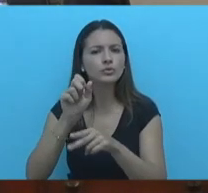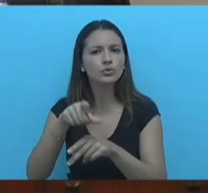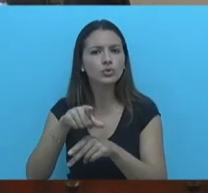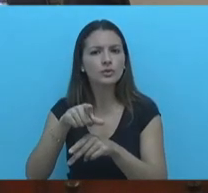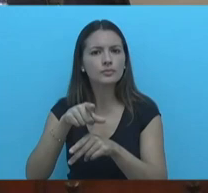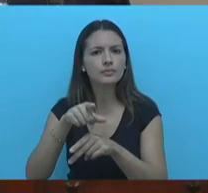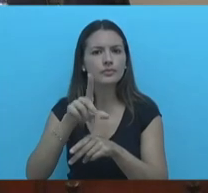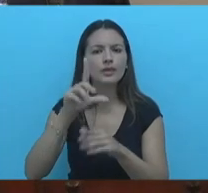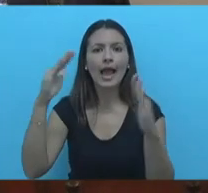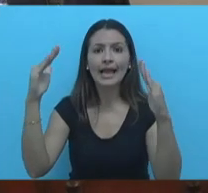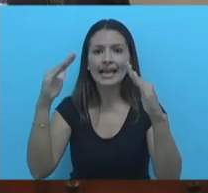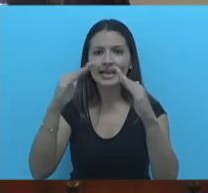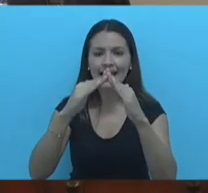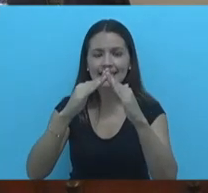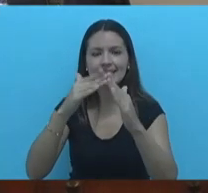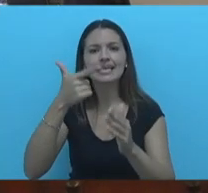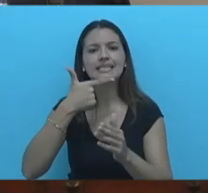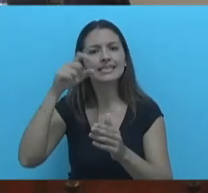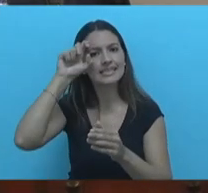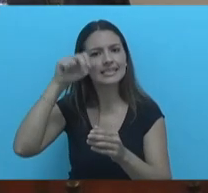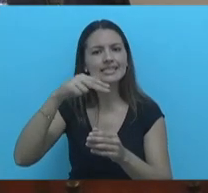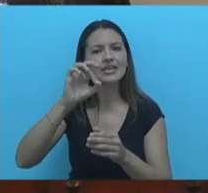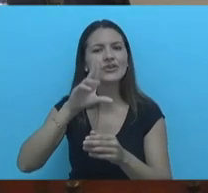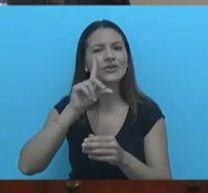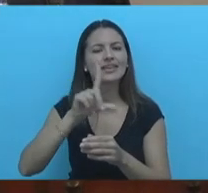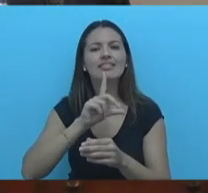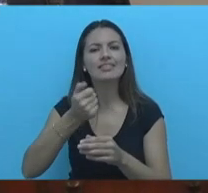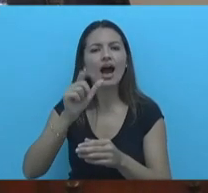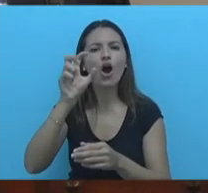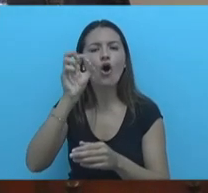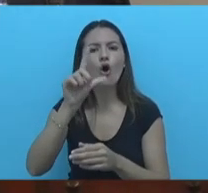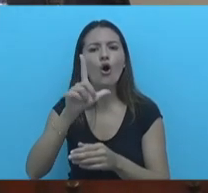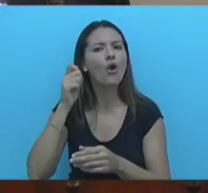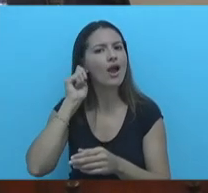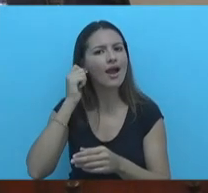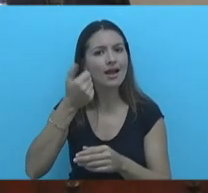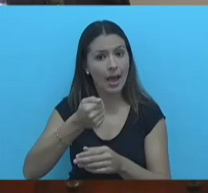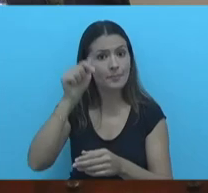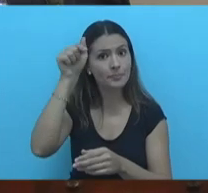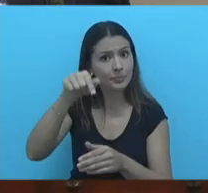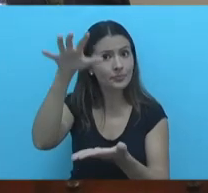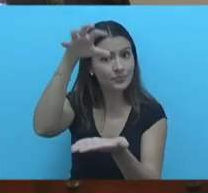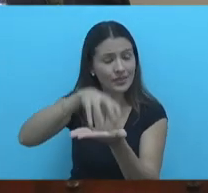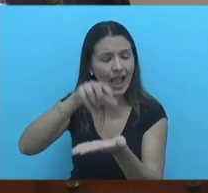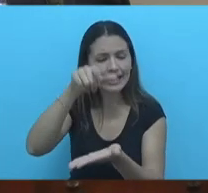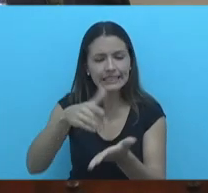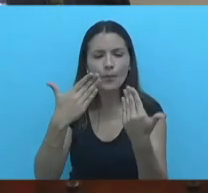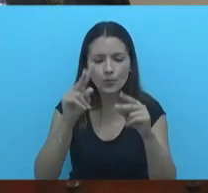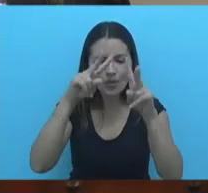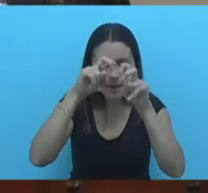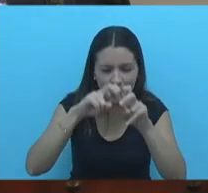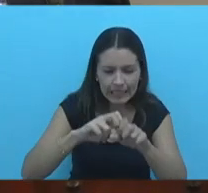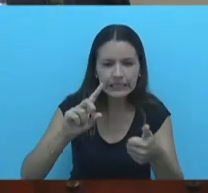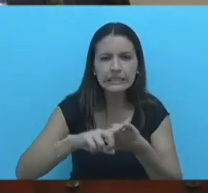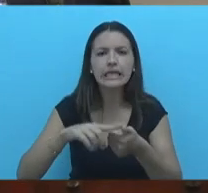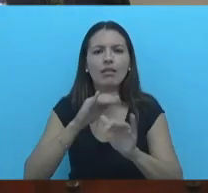se denominará la Casa de la Señorita Olga y se constituirá como espacio de conservación, investigación, producción, socialización